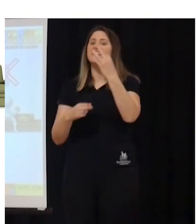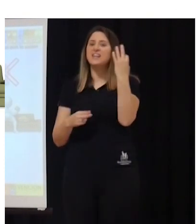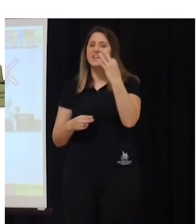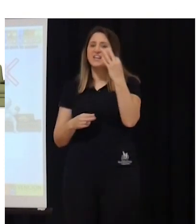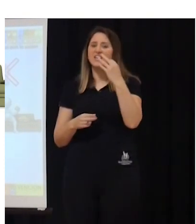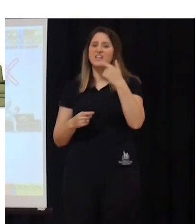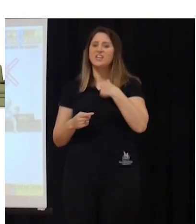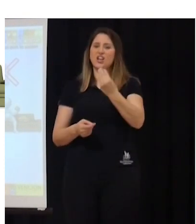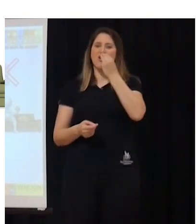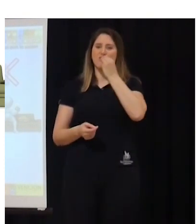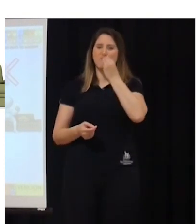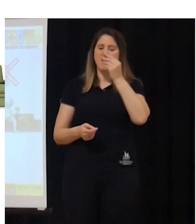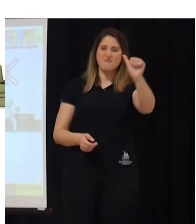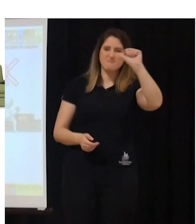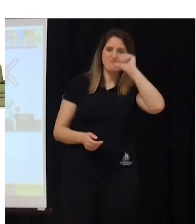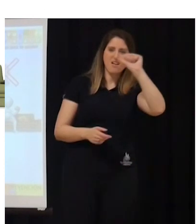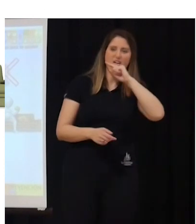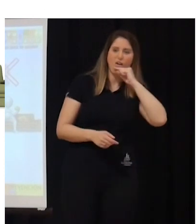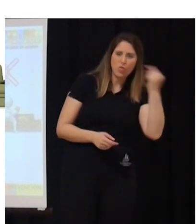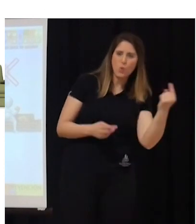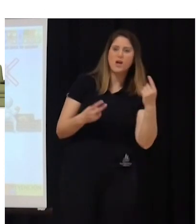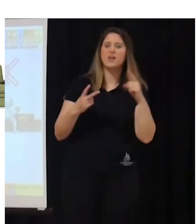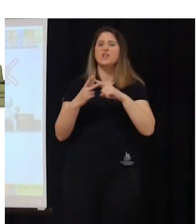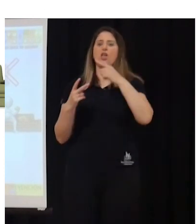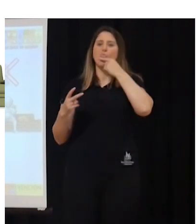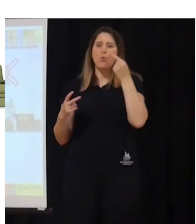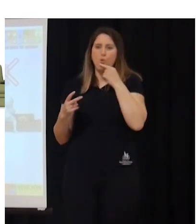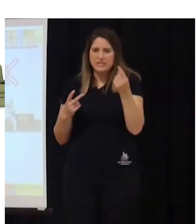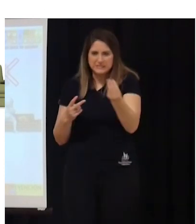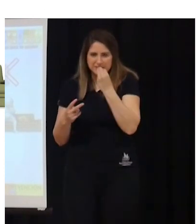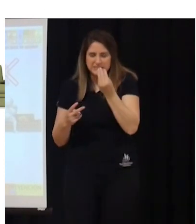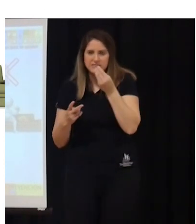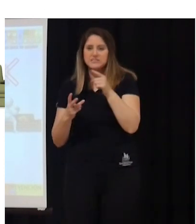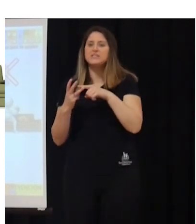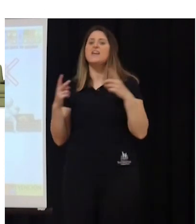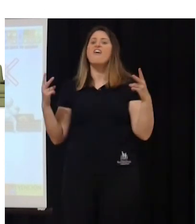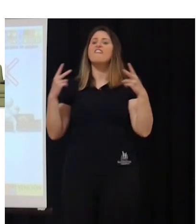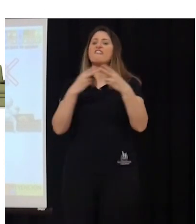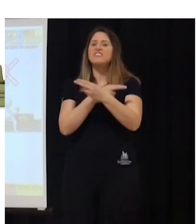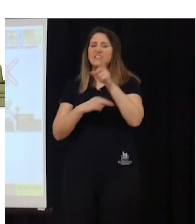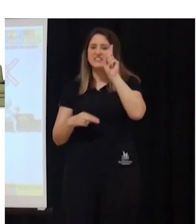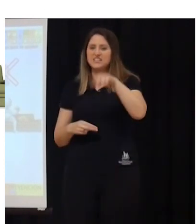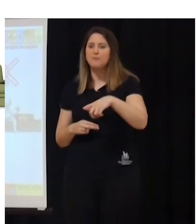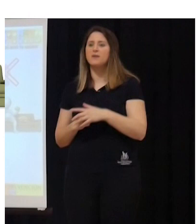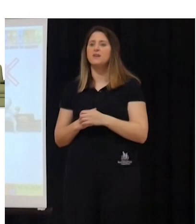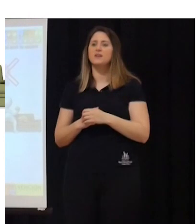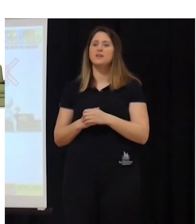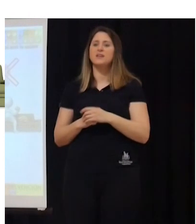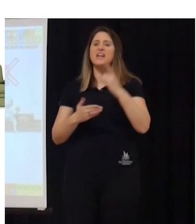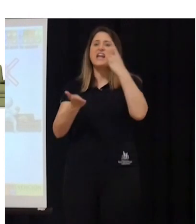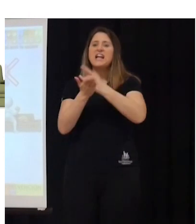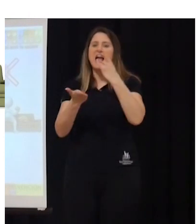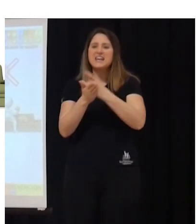consumos hipercalóricos, las bebidas azucaradas, los dulces. Evitar tomar la